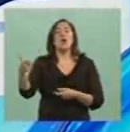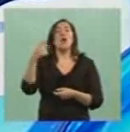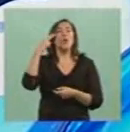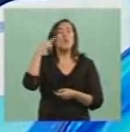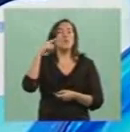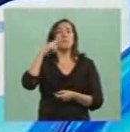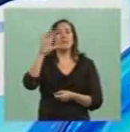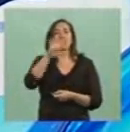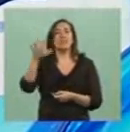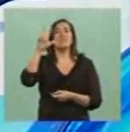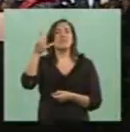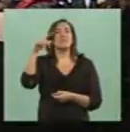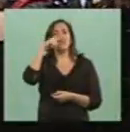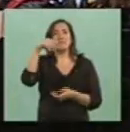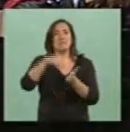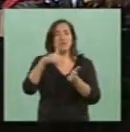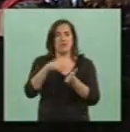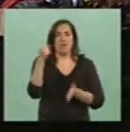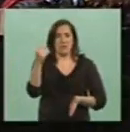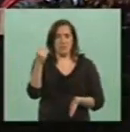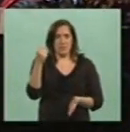9.537 millones de pesos